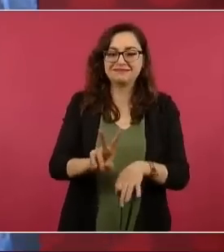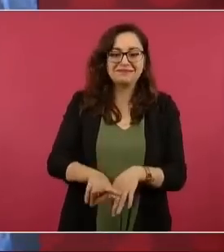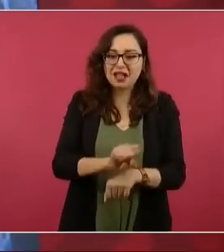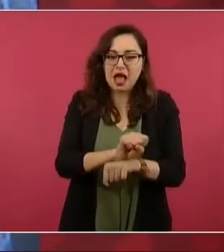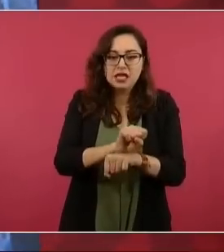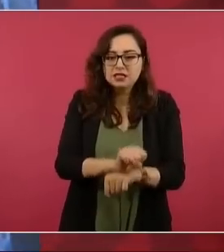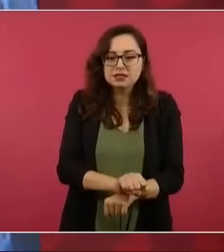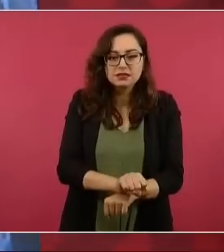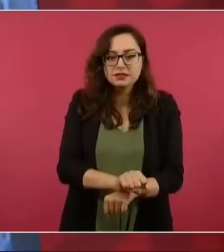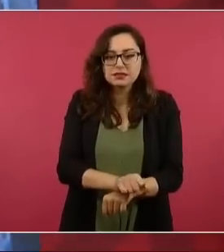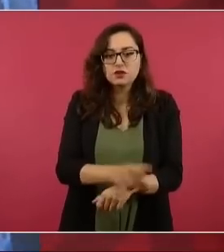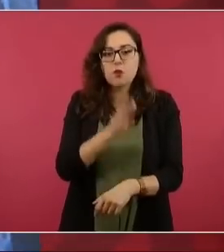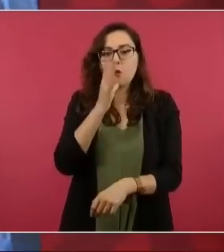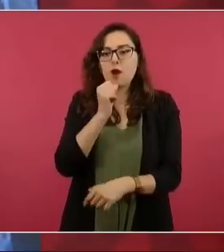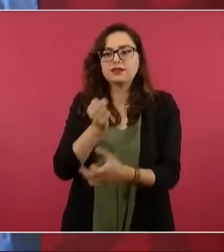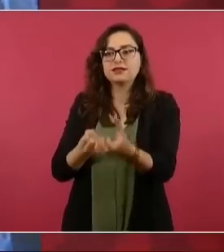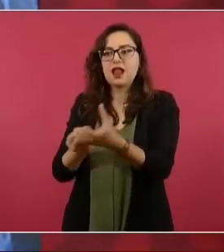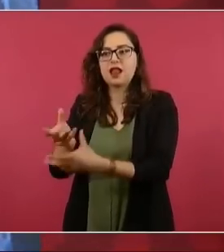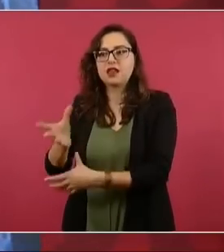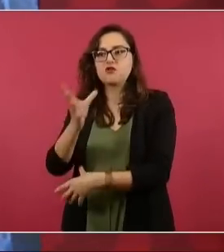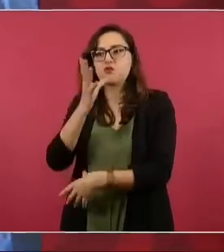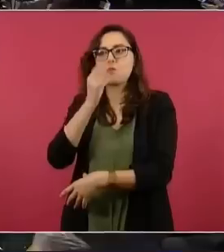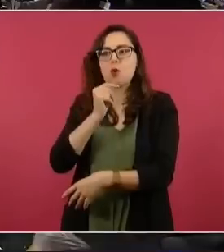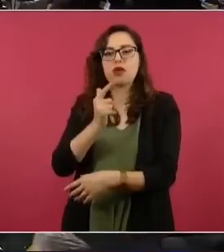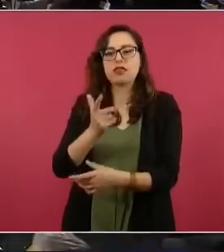estaba endeudado de por vida